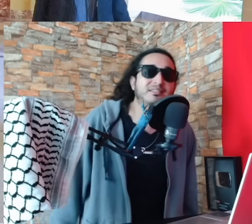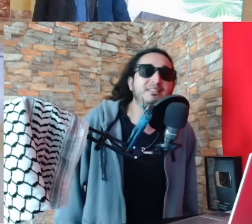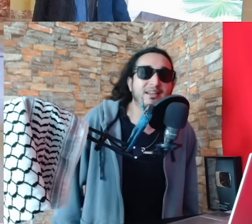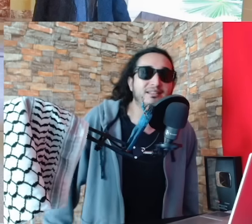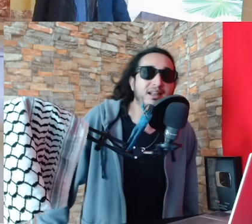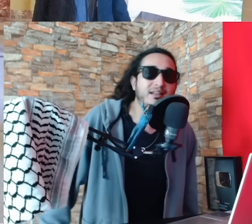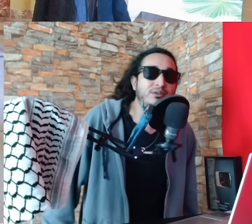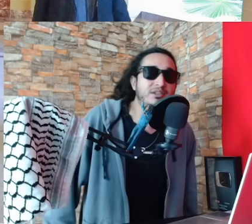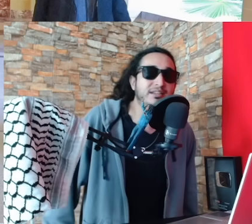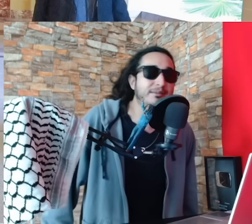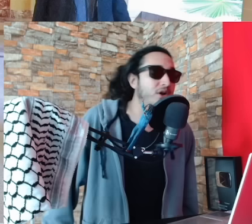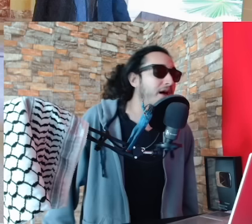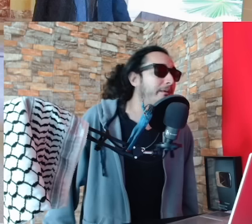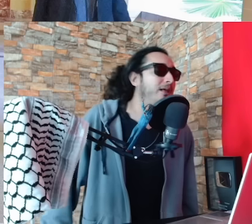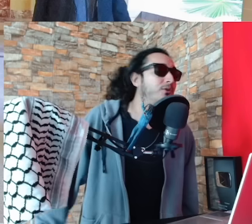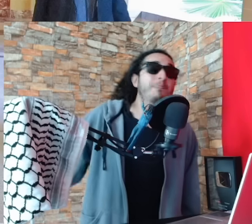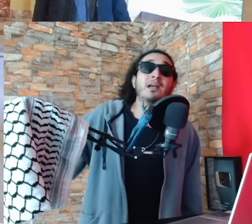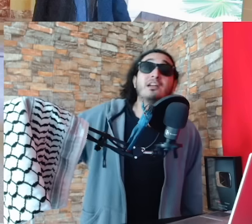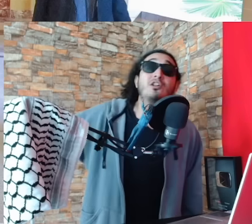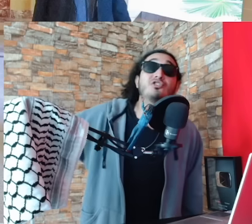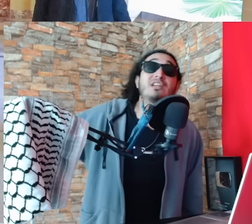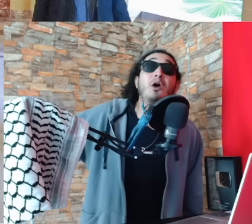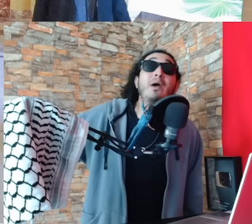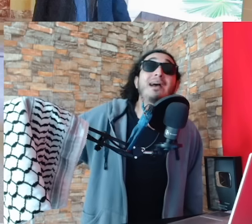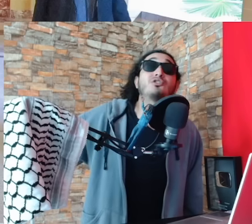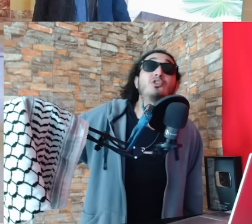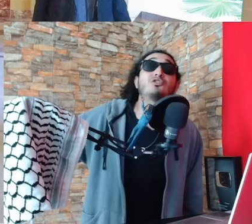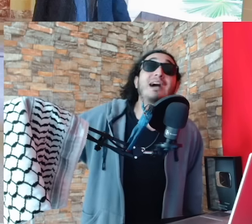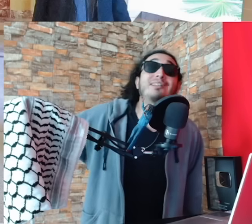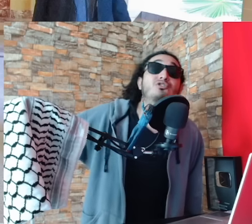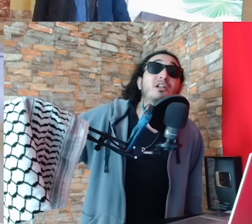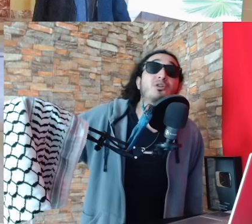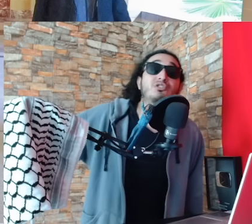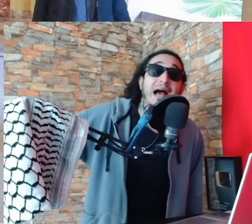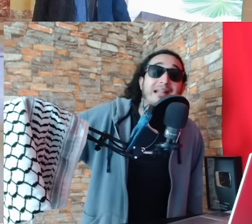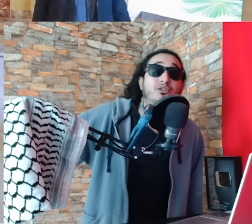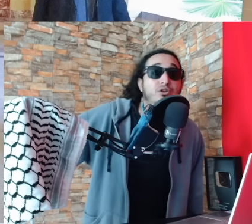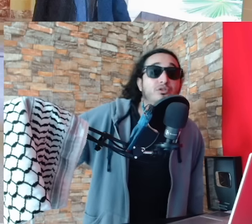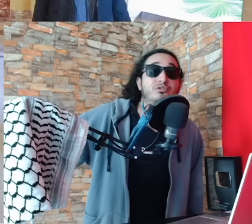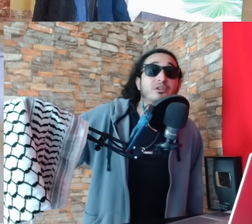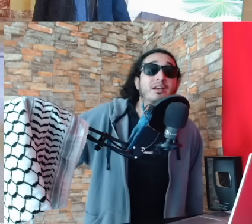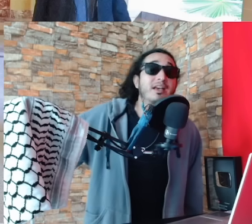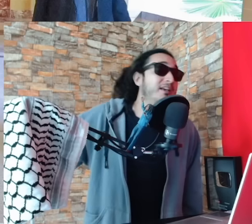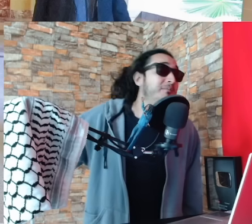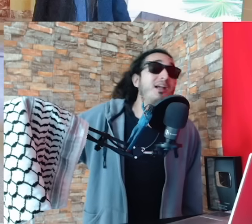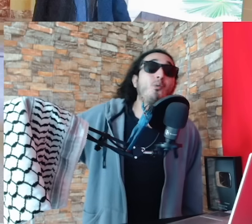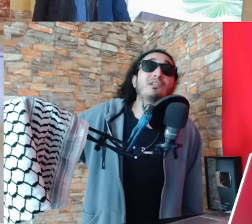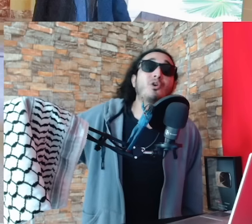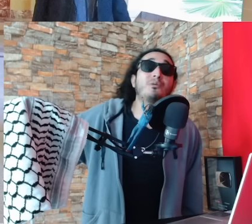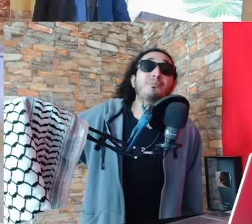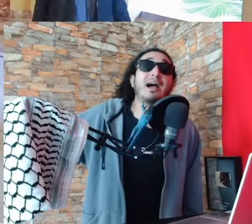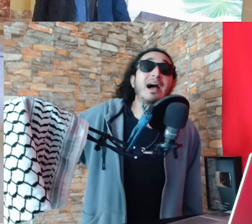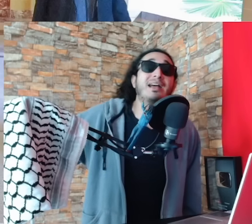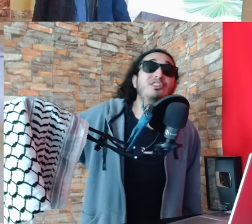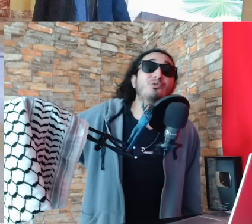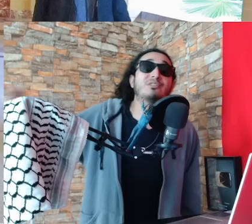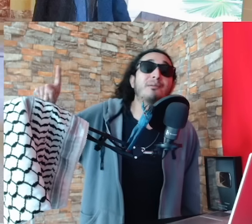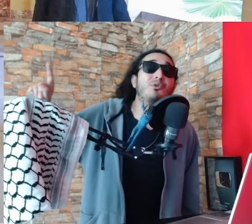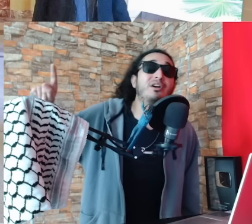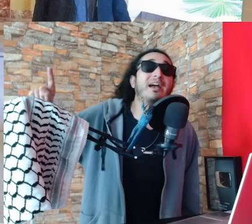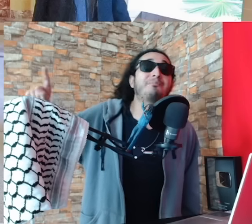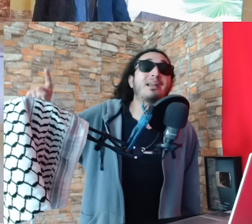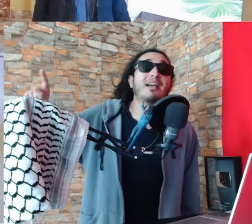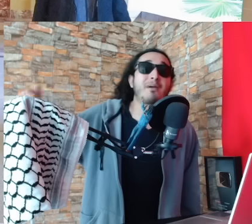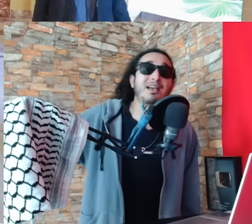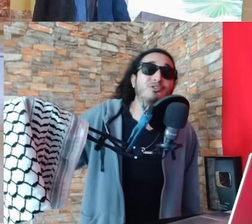montón de títeres de con el cerebro lavado y los de la oea son los gatos de los gatos y miren cuánto hombre hay ni